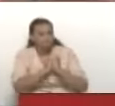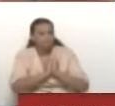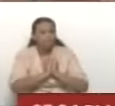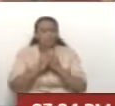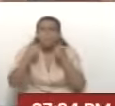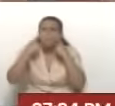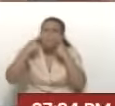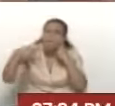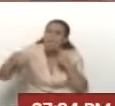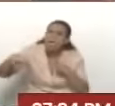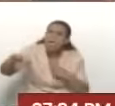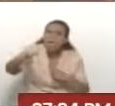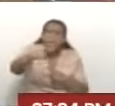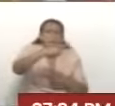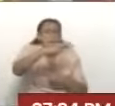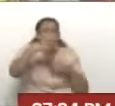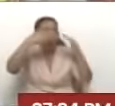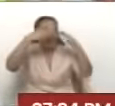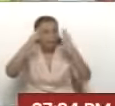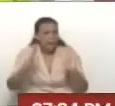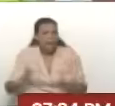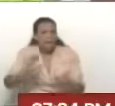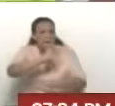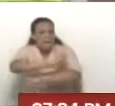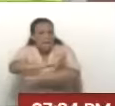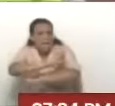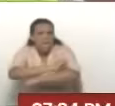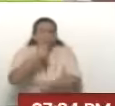Recorrimos la iglesia. Recorrimos